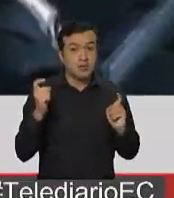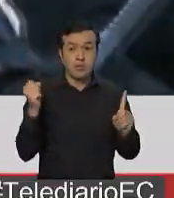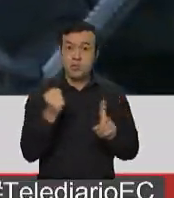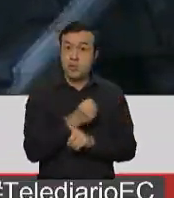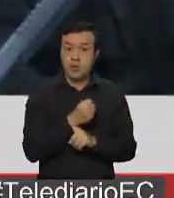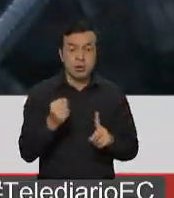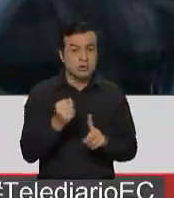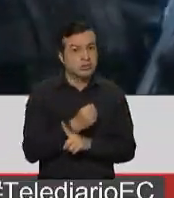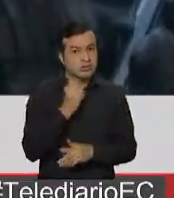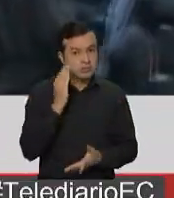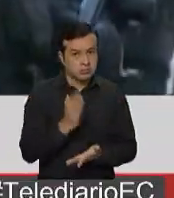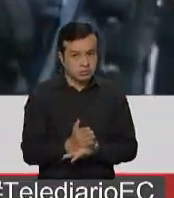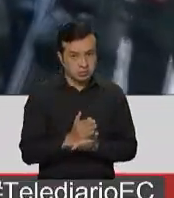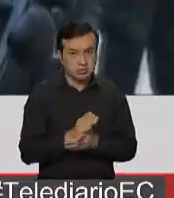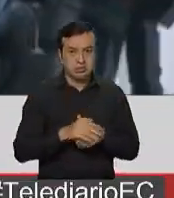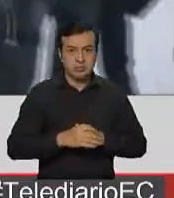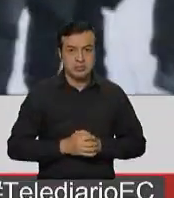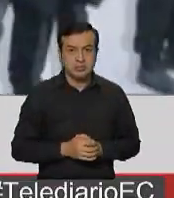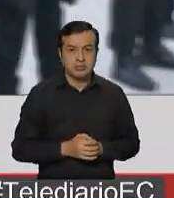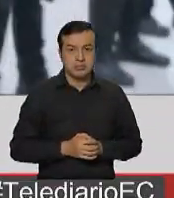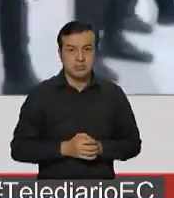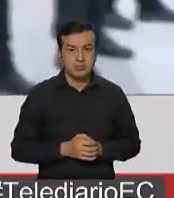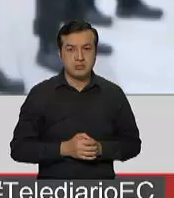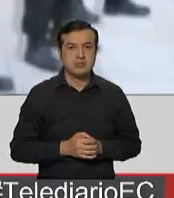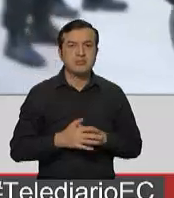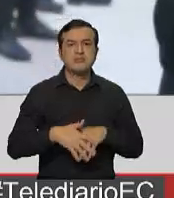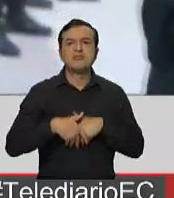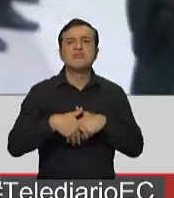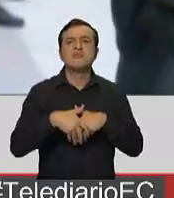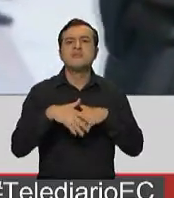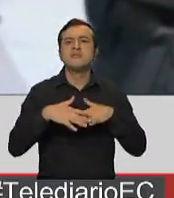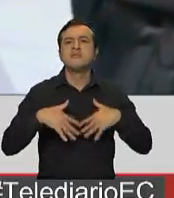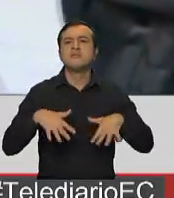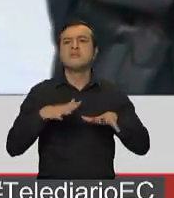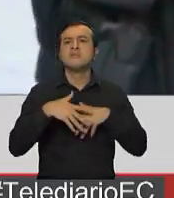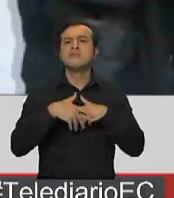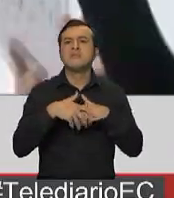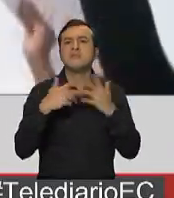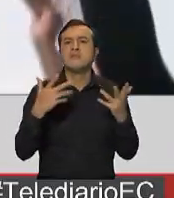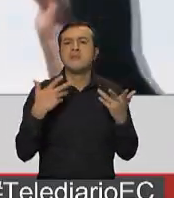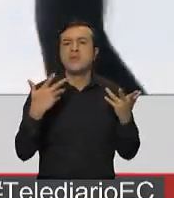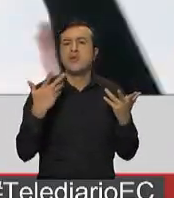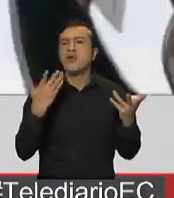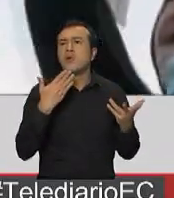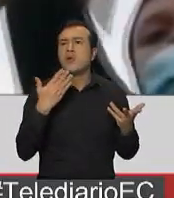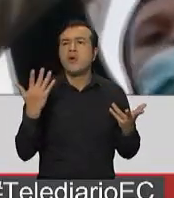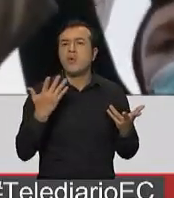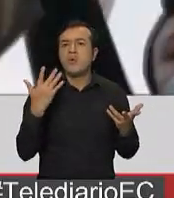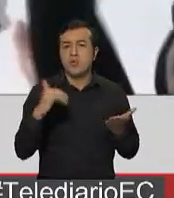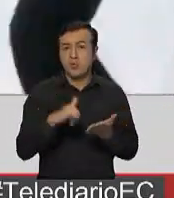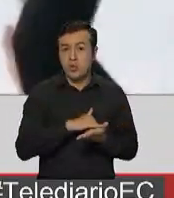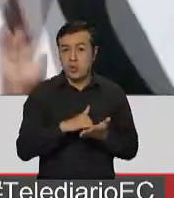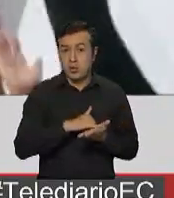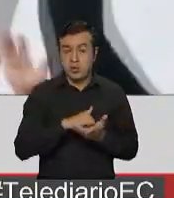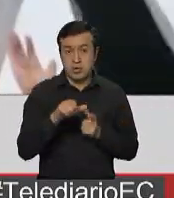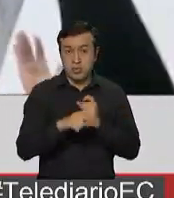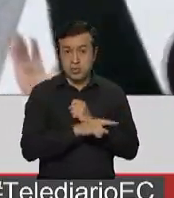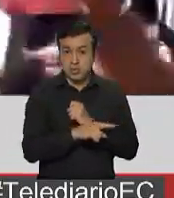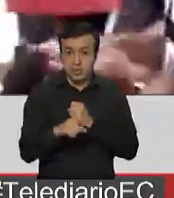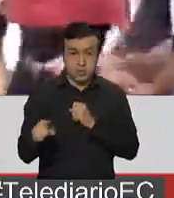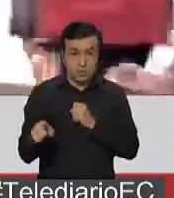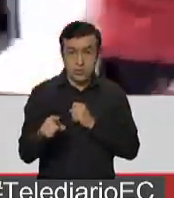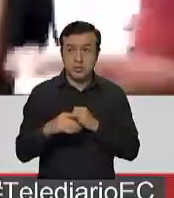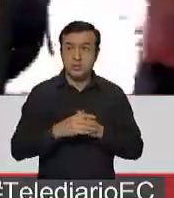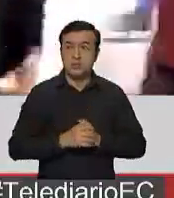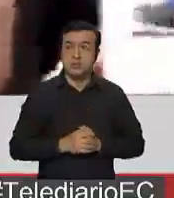violencia contra los afrodescendientes. Pero las marchas pacíficas también se evidenciaron en Nueva York, que pese al toque de queda, se